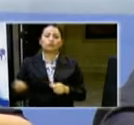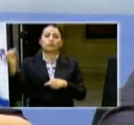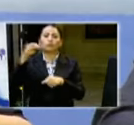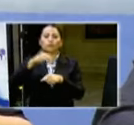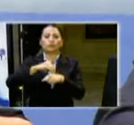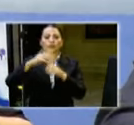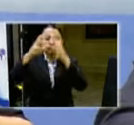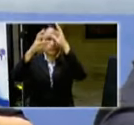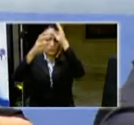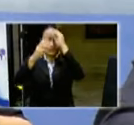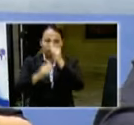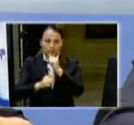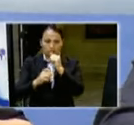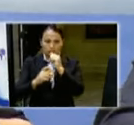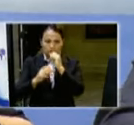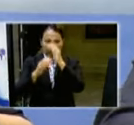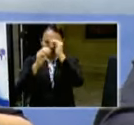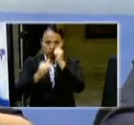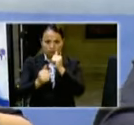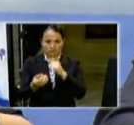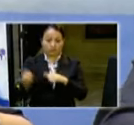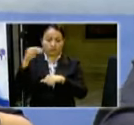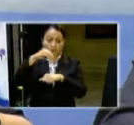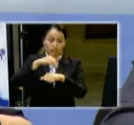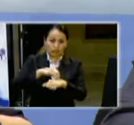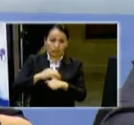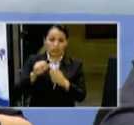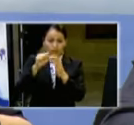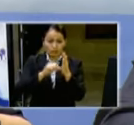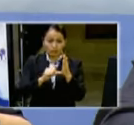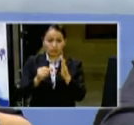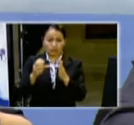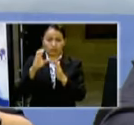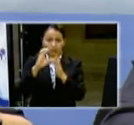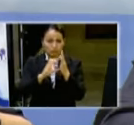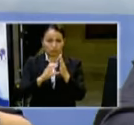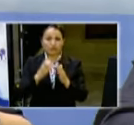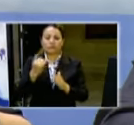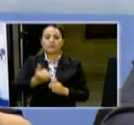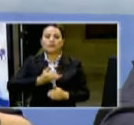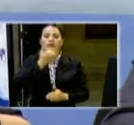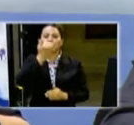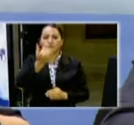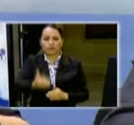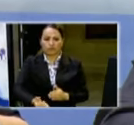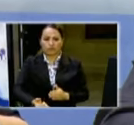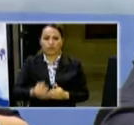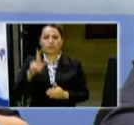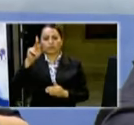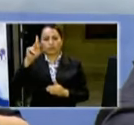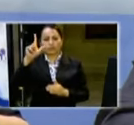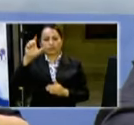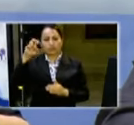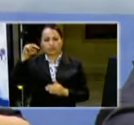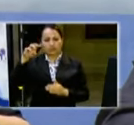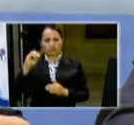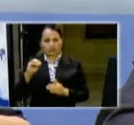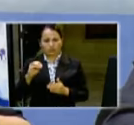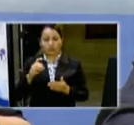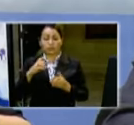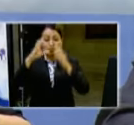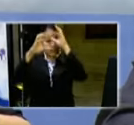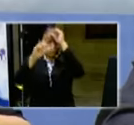tratados al nivel de la Constitución, es equívoca. El Pleno nos dice que los tratados, aún en derechos humanos, están por